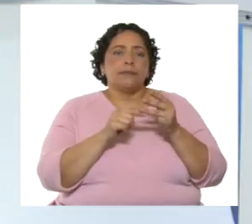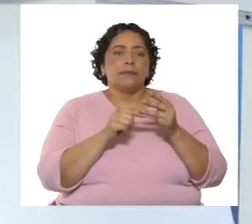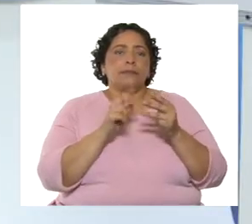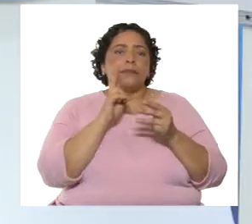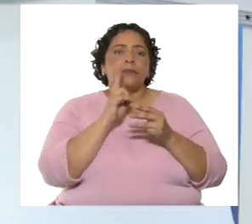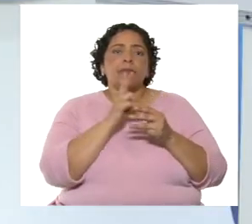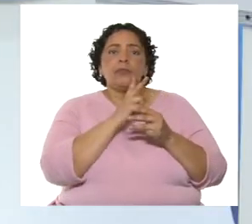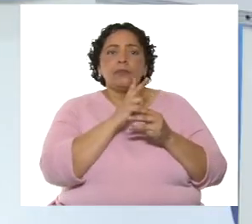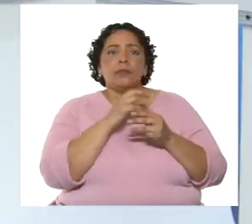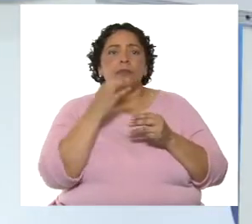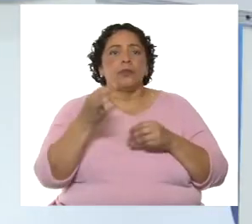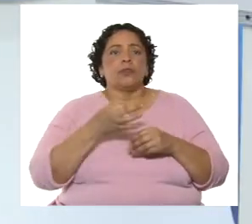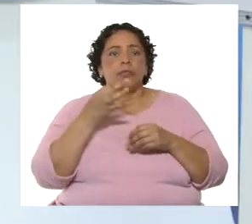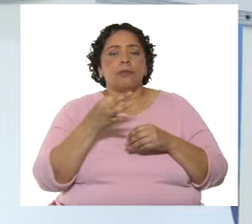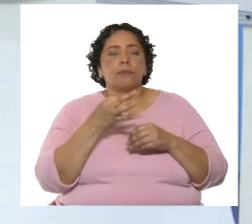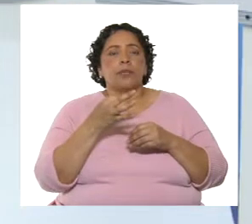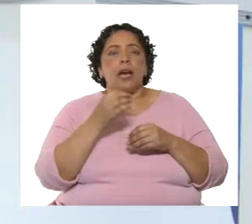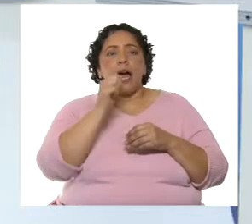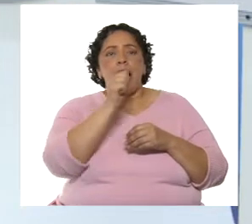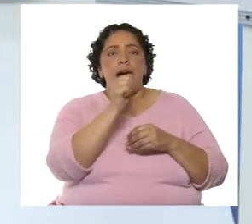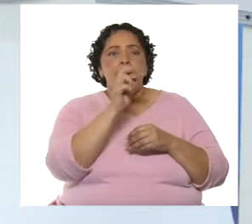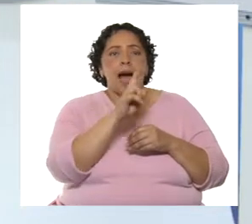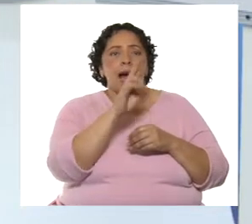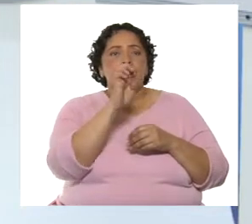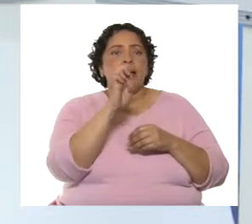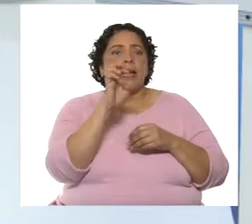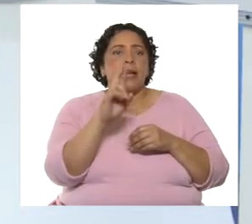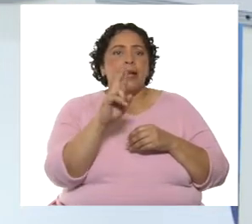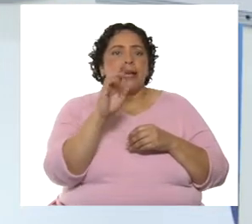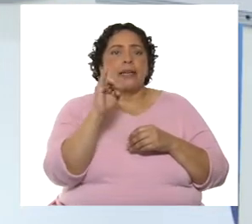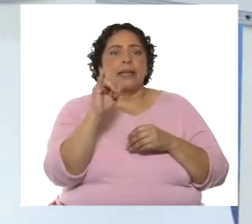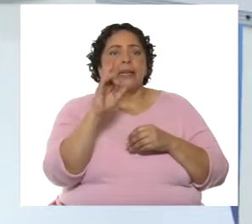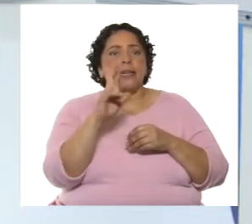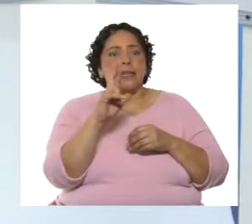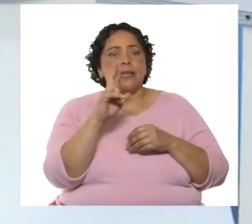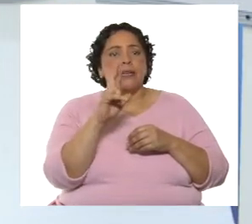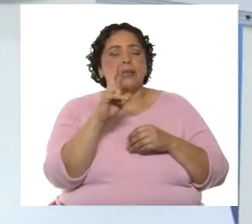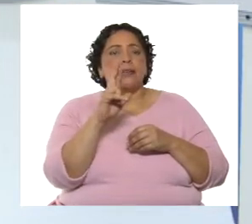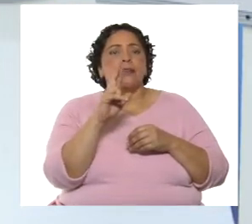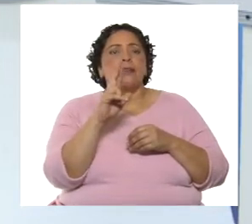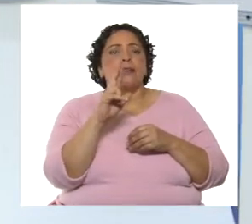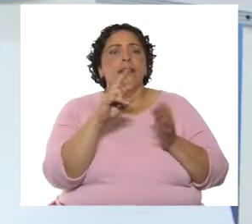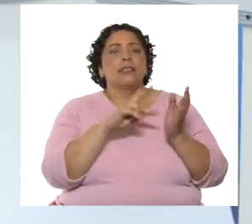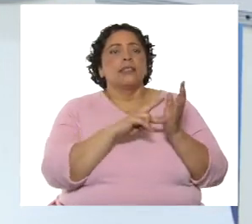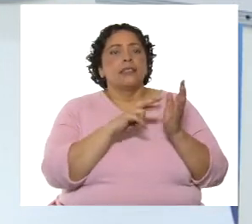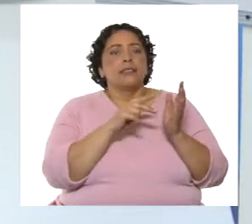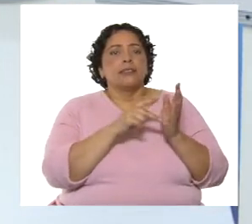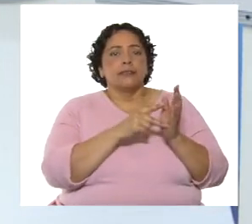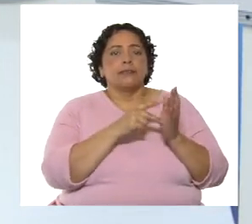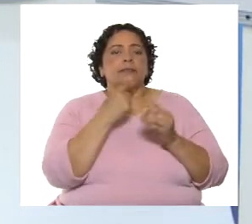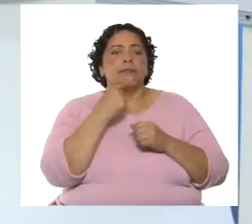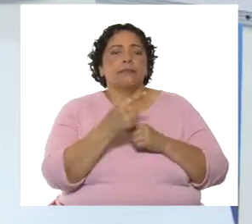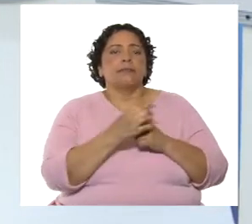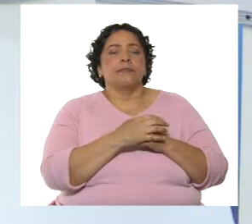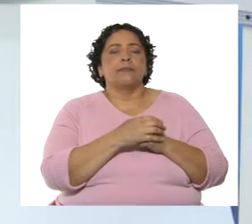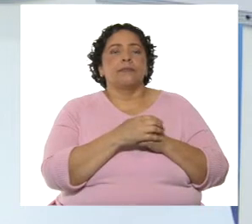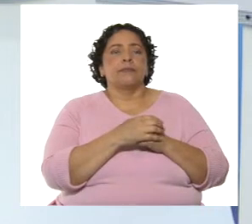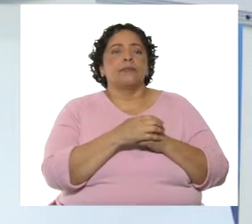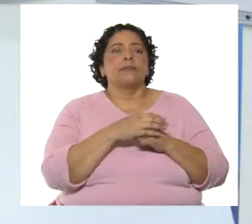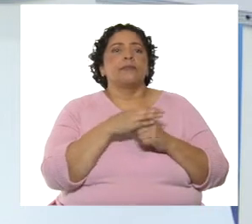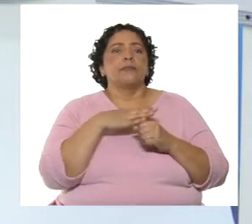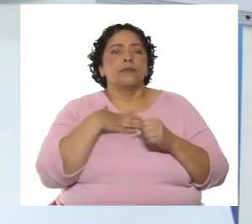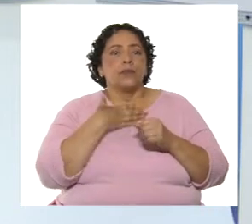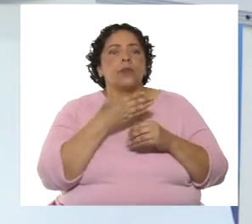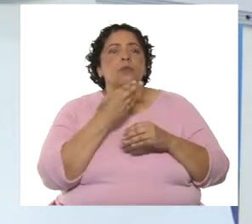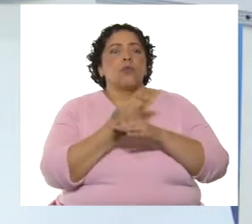verbos siempre cuando están en infinitivo o terminan en ar, er o ir, tal como lo acaba de expresar la profesora Cibrani. Para conjugar estos